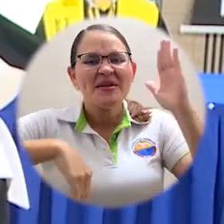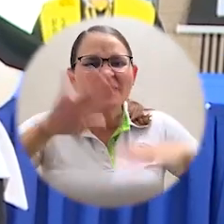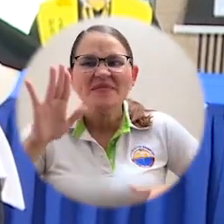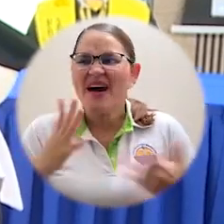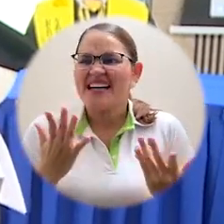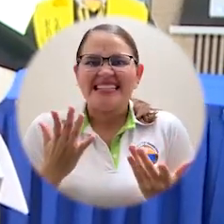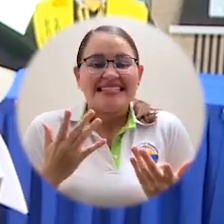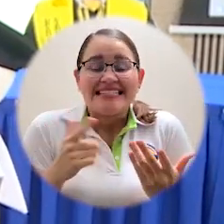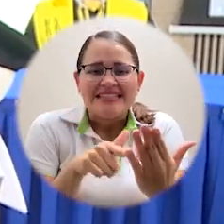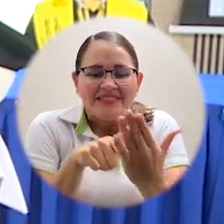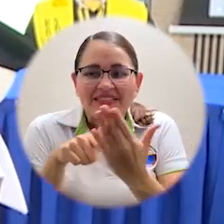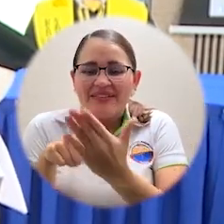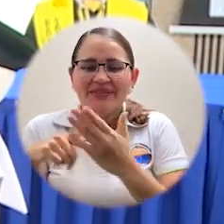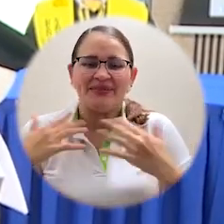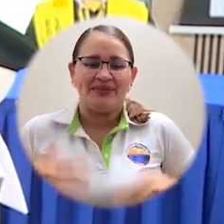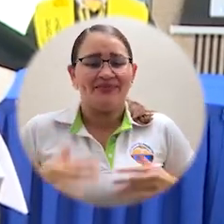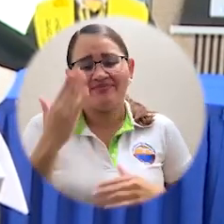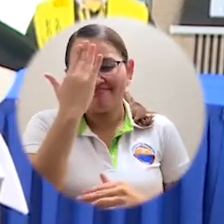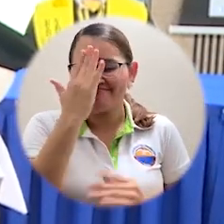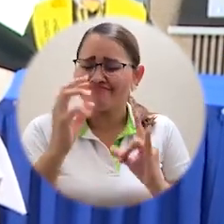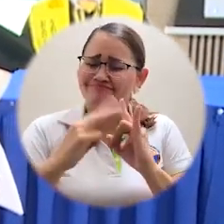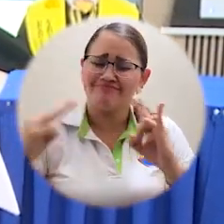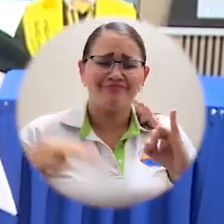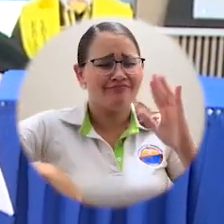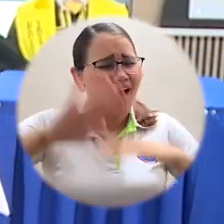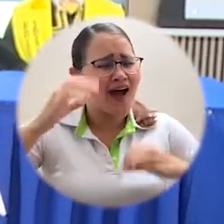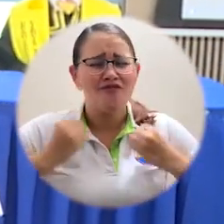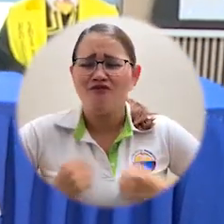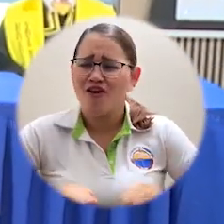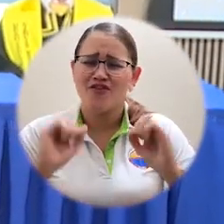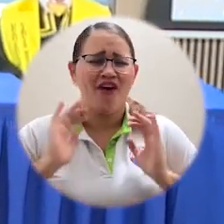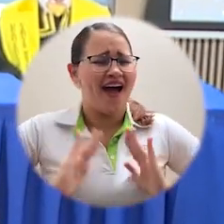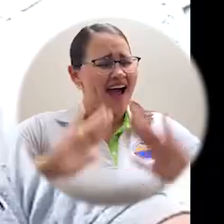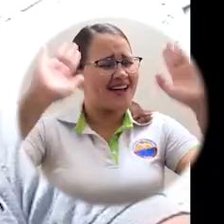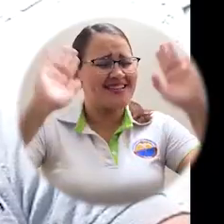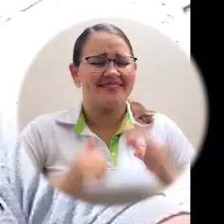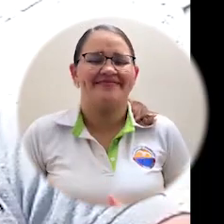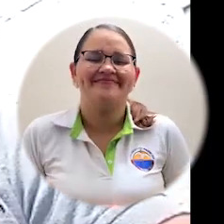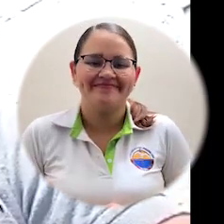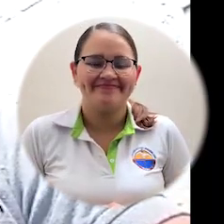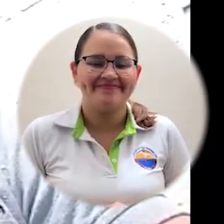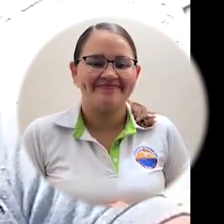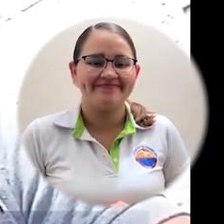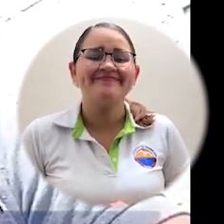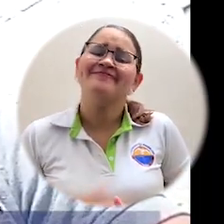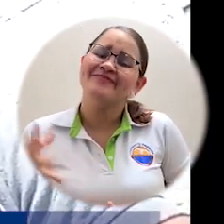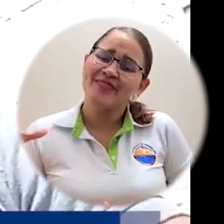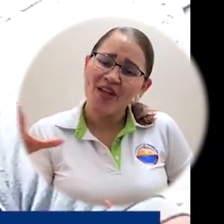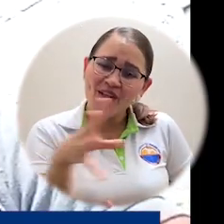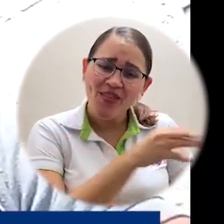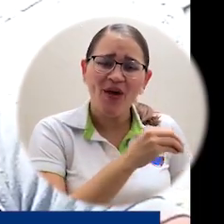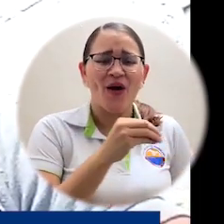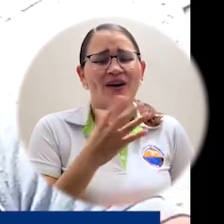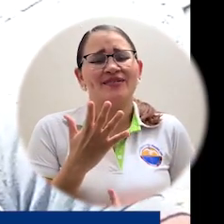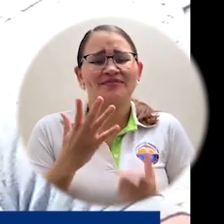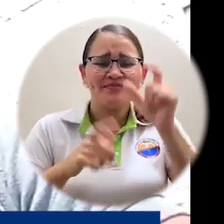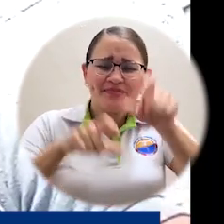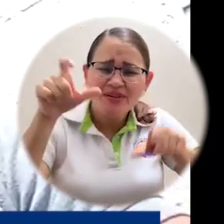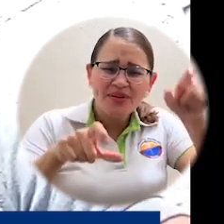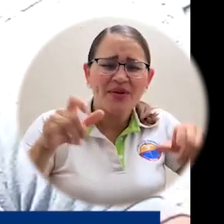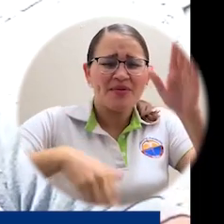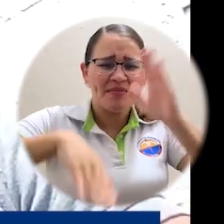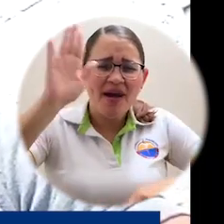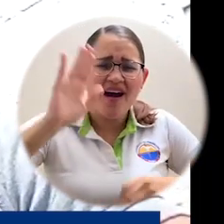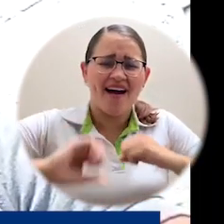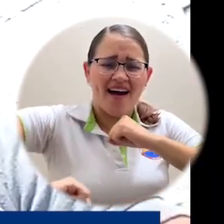desafíos a los que la Universidad del Magdalena está dispuesta a alcanzar. Pues todas las personas que han hecho parte de una u otra